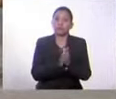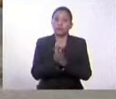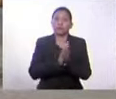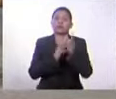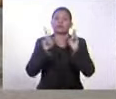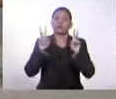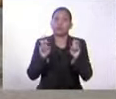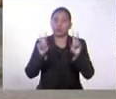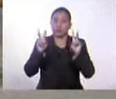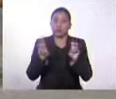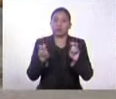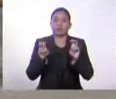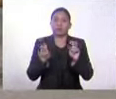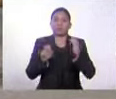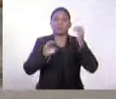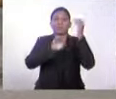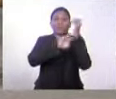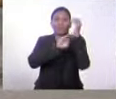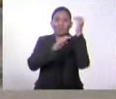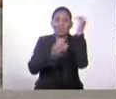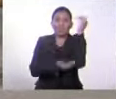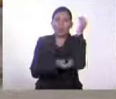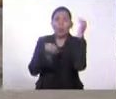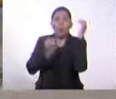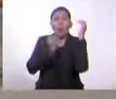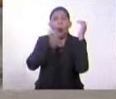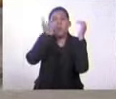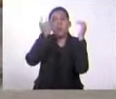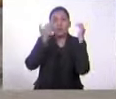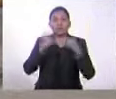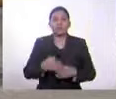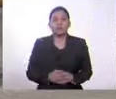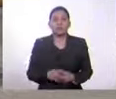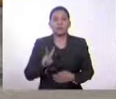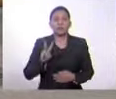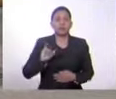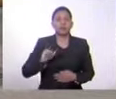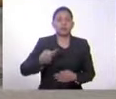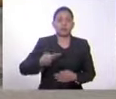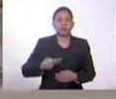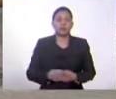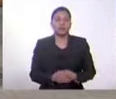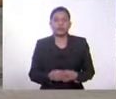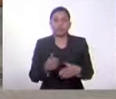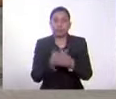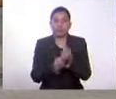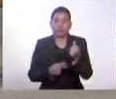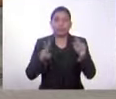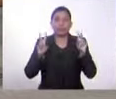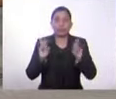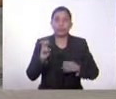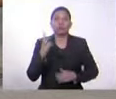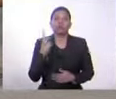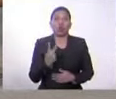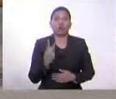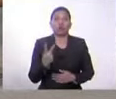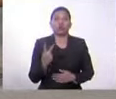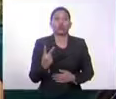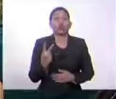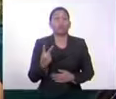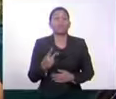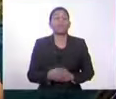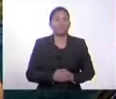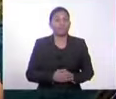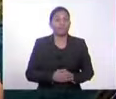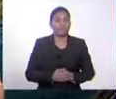día hablaremos acerca de los embarazos a temprana edad y el VIH. Esos son dos temas bastante que son cotidianos